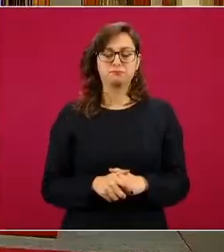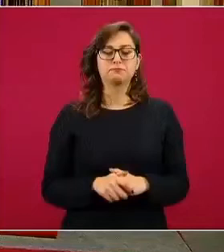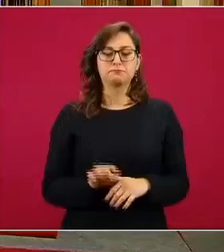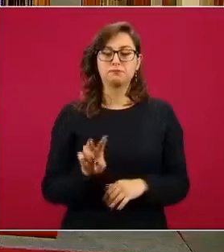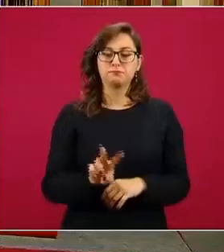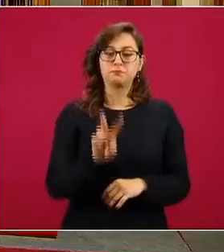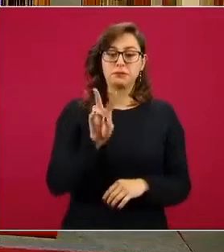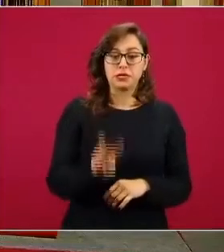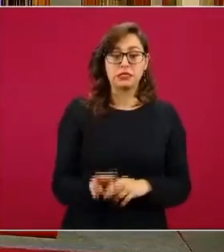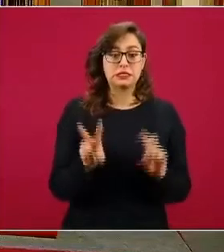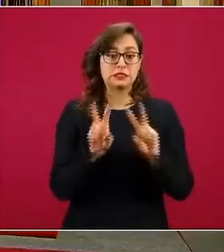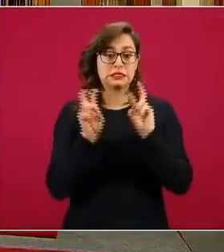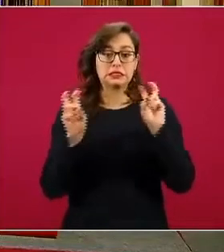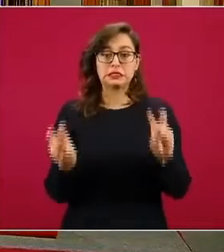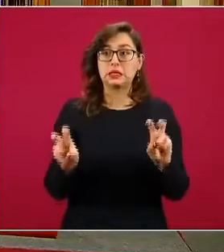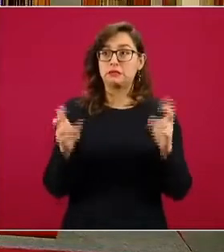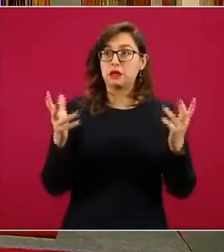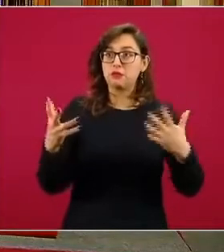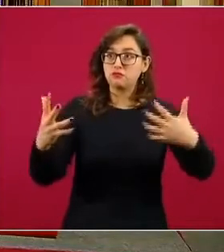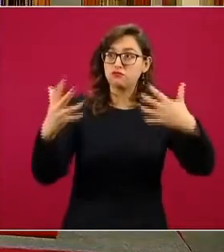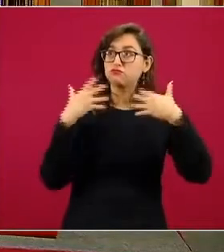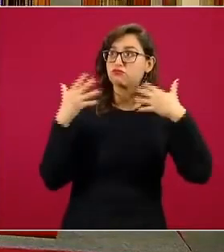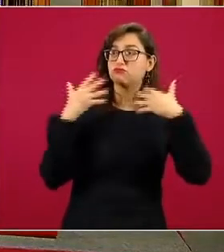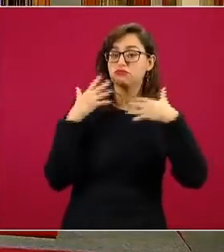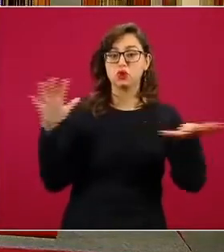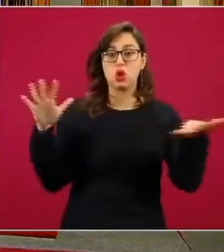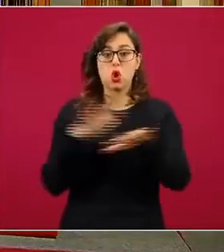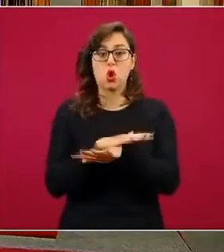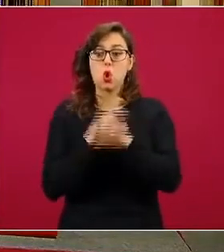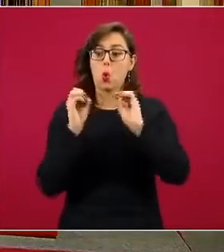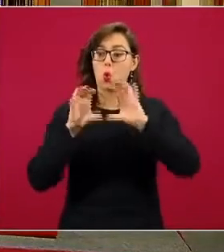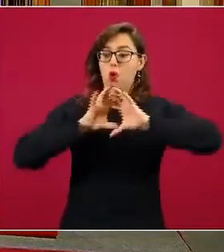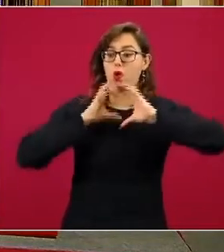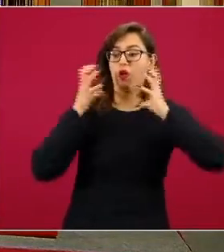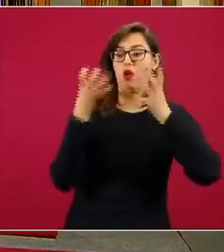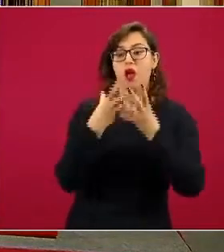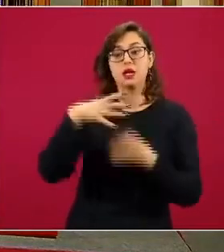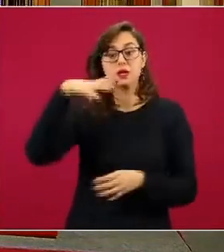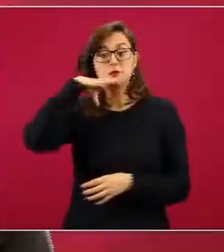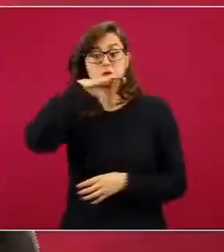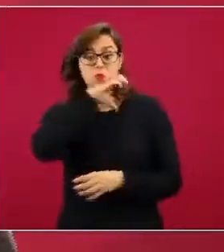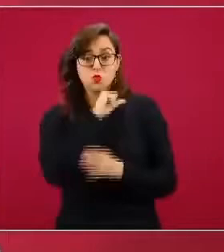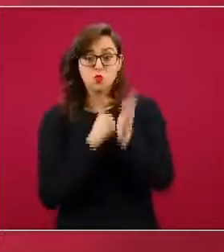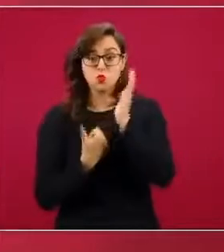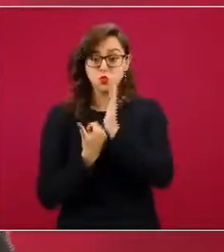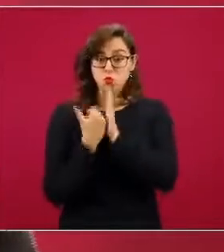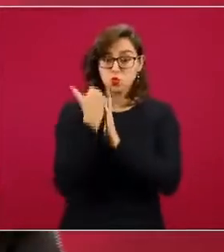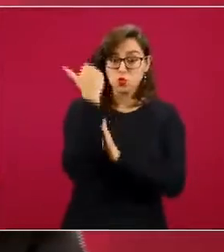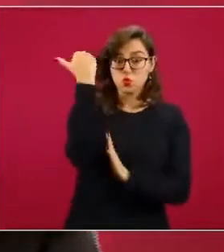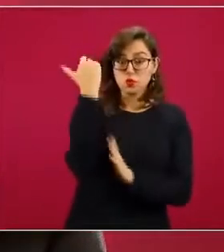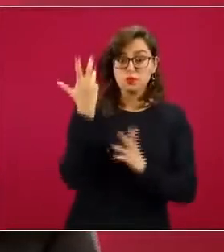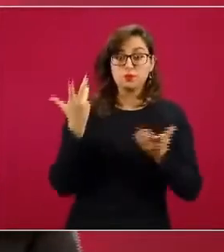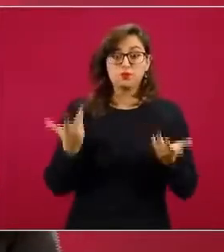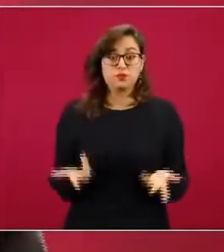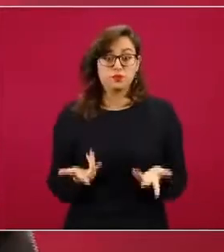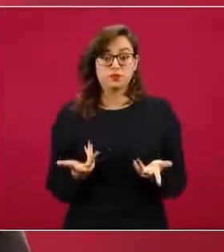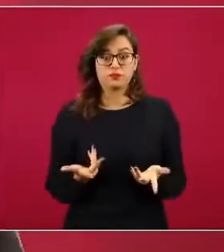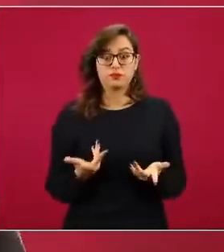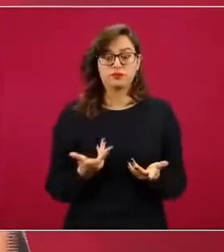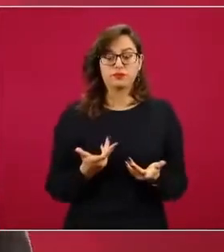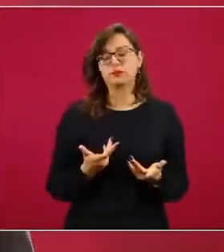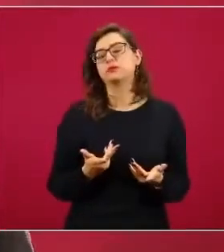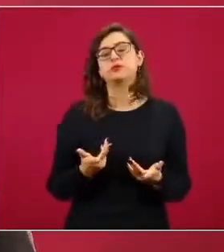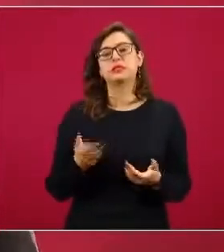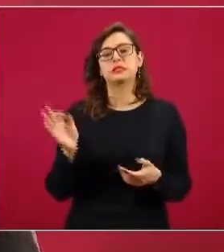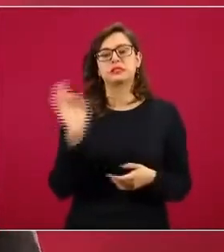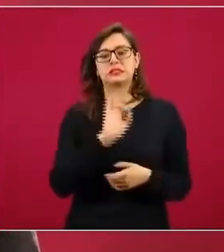Efectivamente, el cambio climático, el llamado cambio climático, también llamado calentamiento global, y hay todo un debate de si cambio climático es un eufemismo,